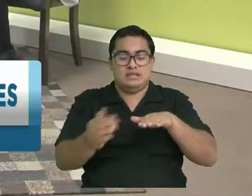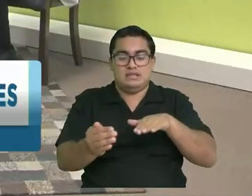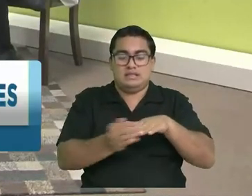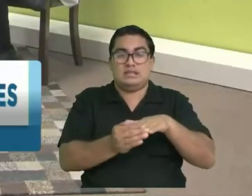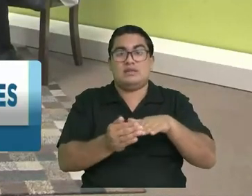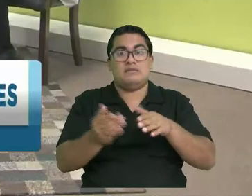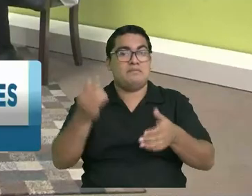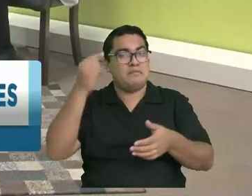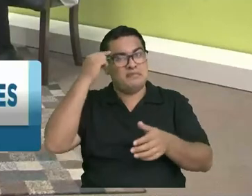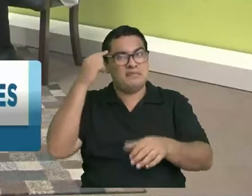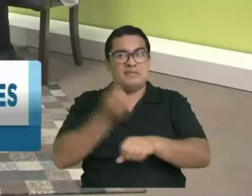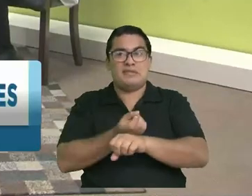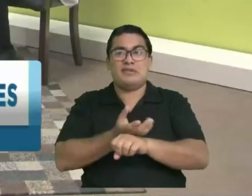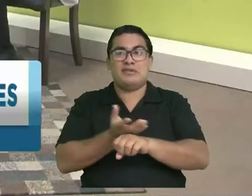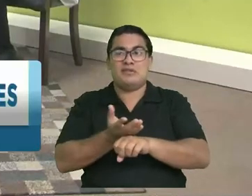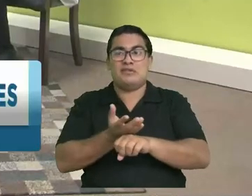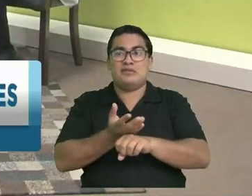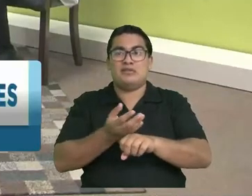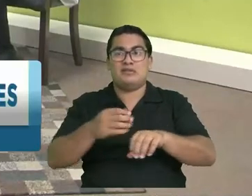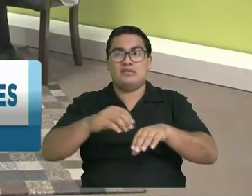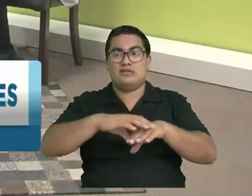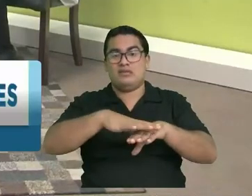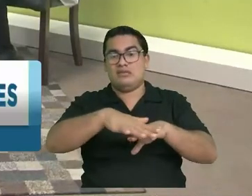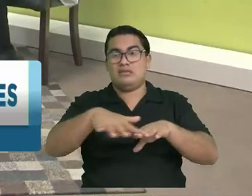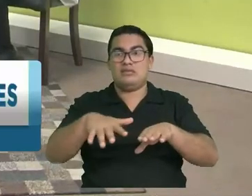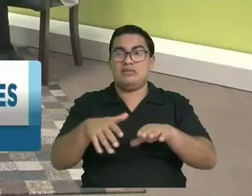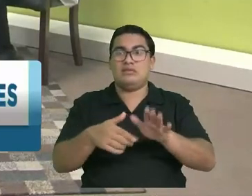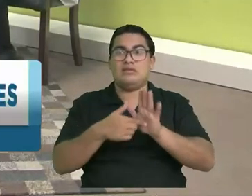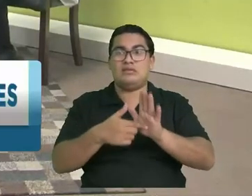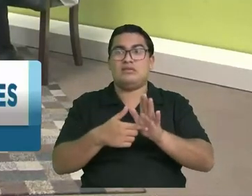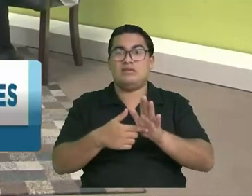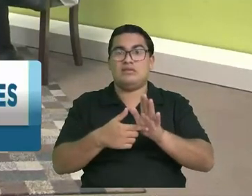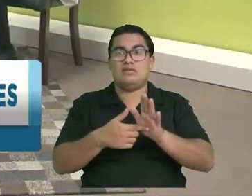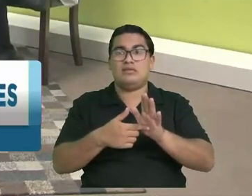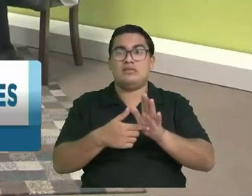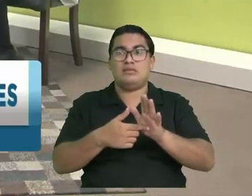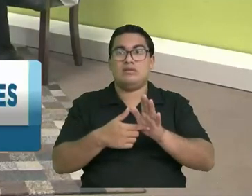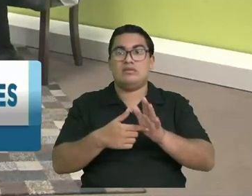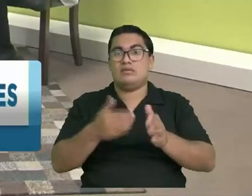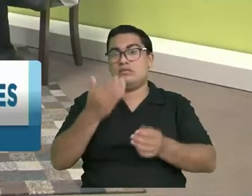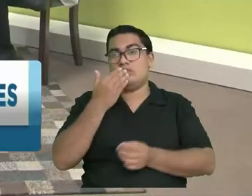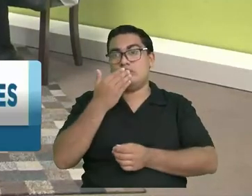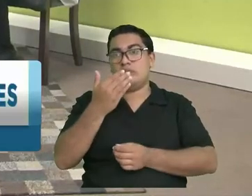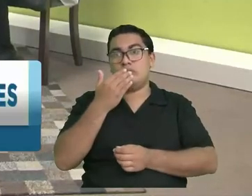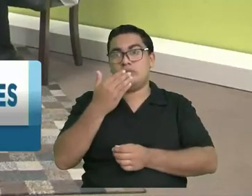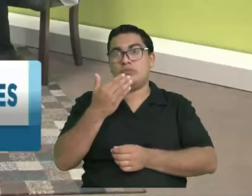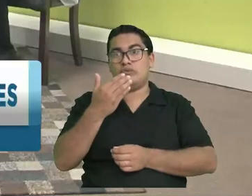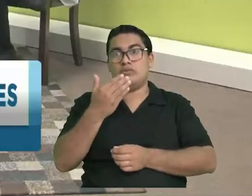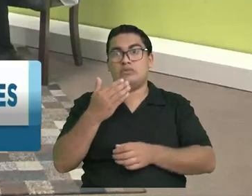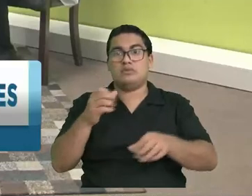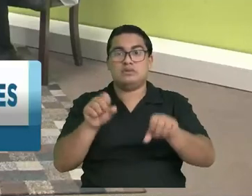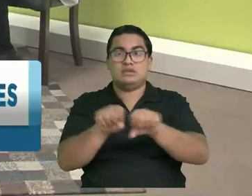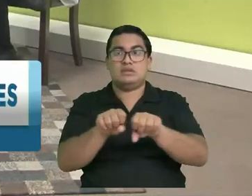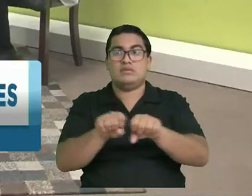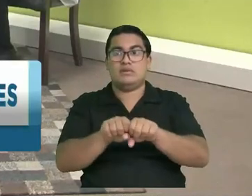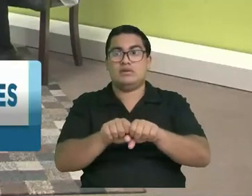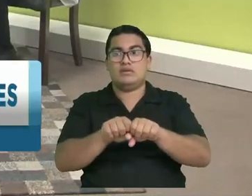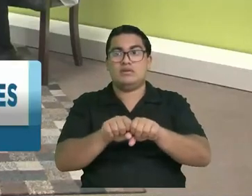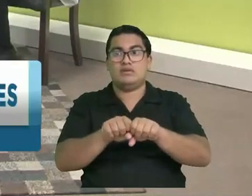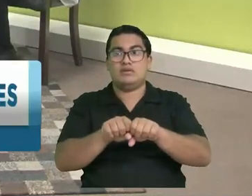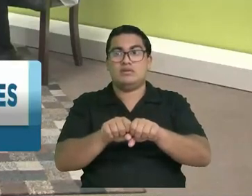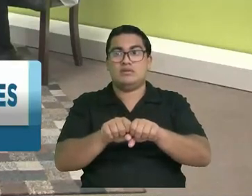más recomendables son los abiertos. No. No. El zapato más adecuado es el zapato que está cerrado